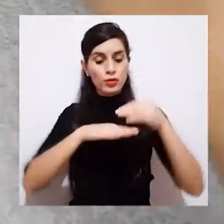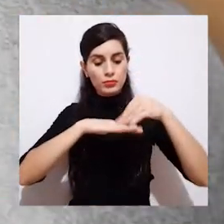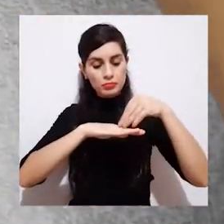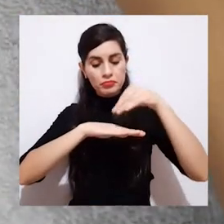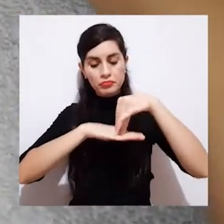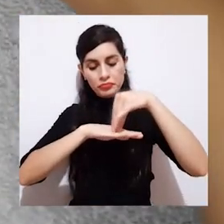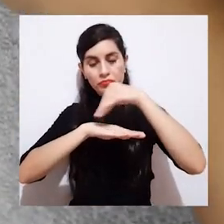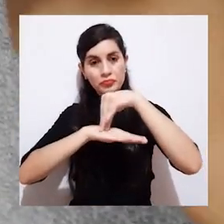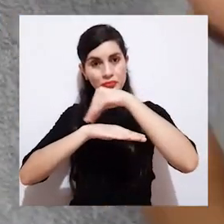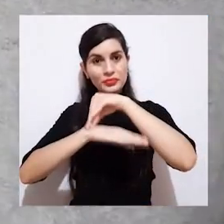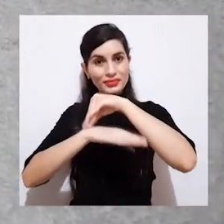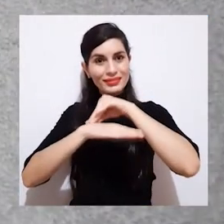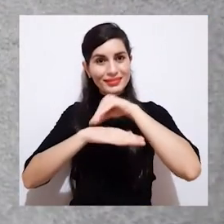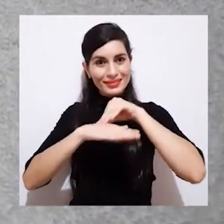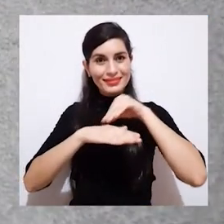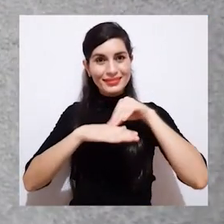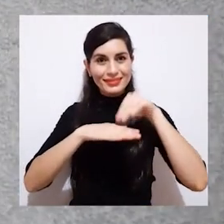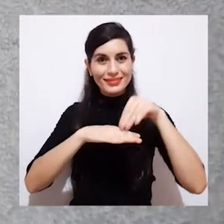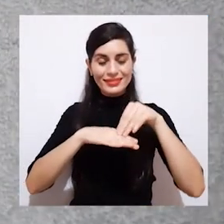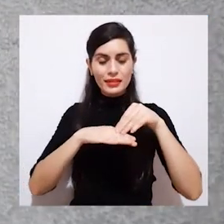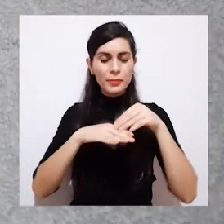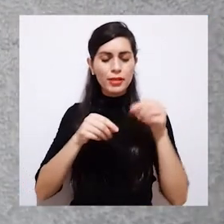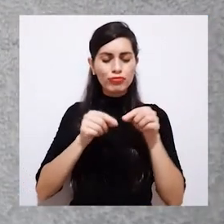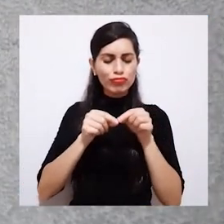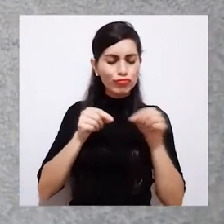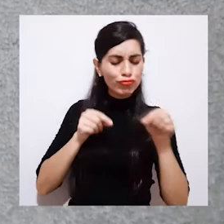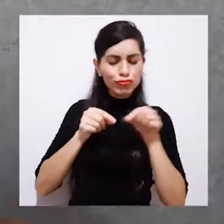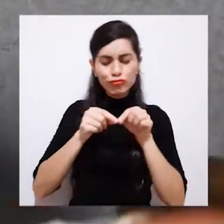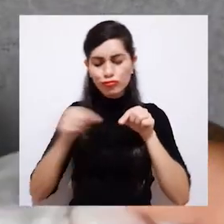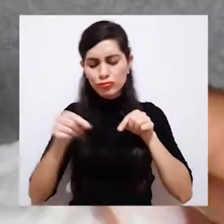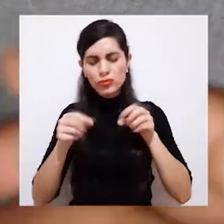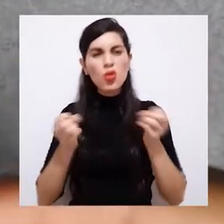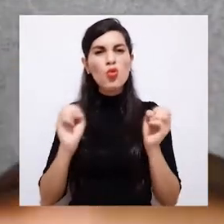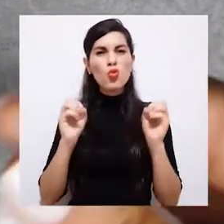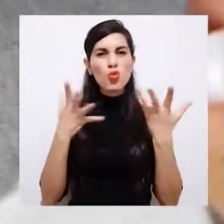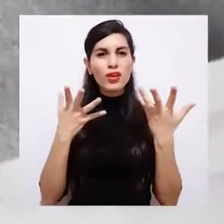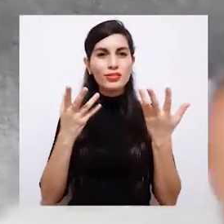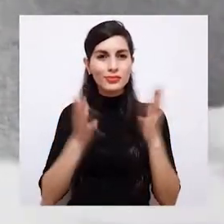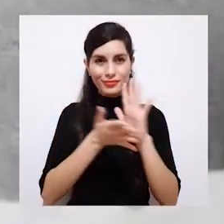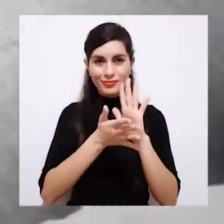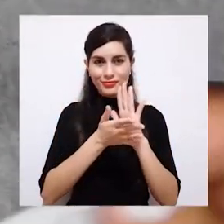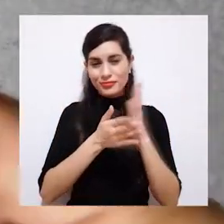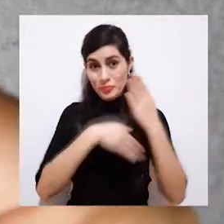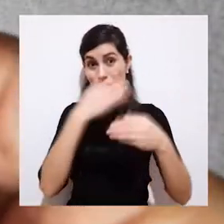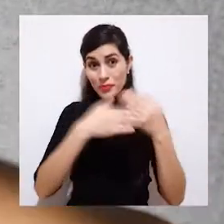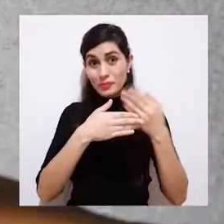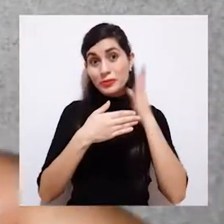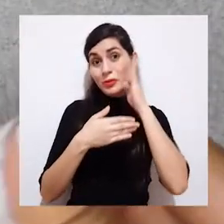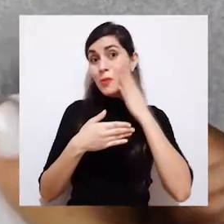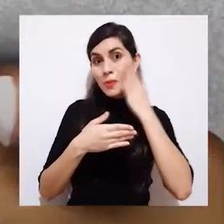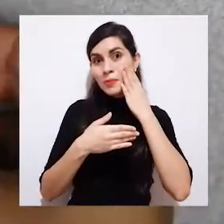poniendo los papelitos encima de la mano para ir midiendo más o menos qué cantidad vamos a utilizar.